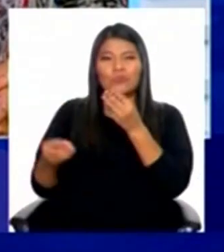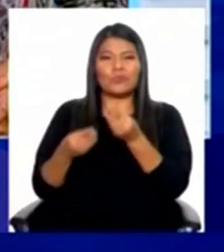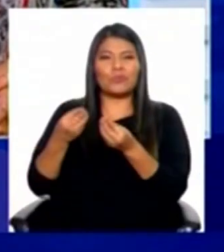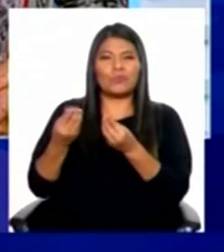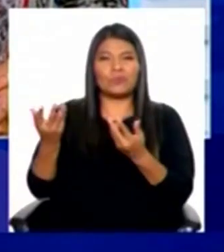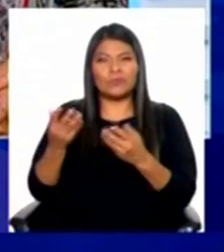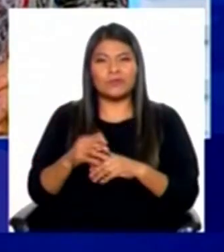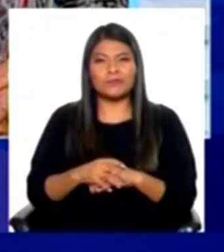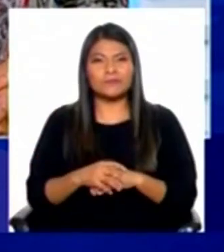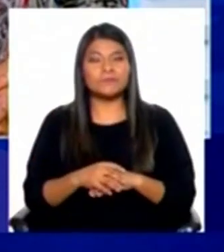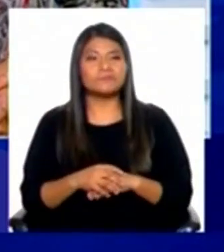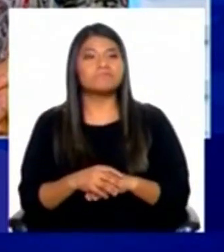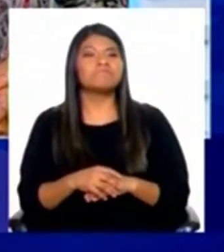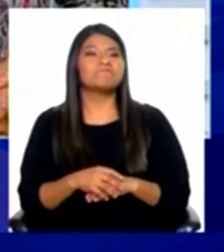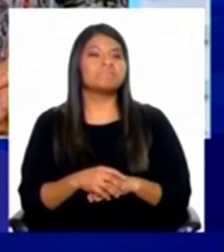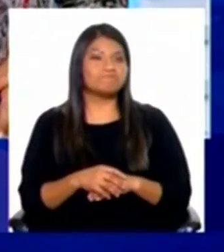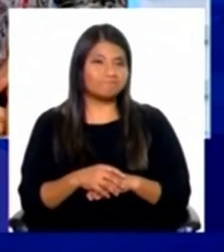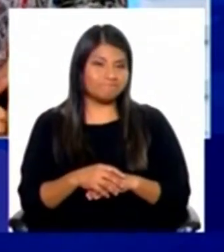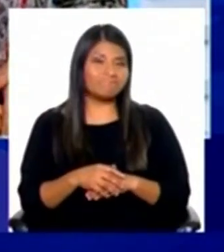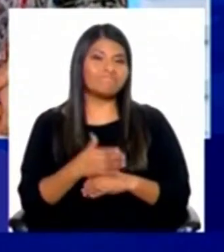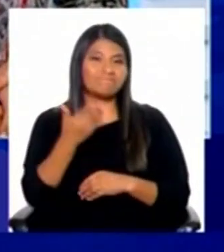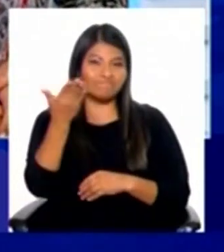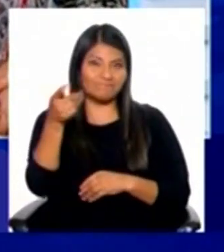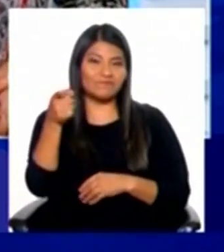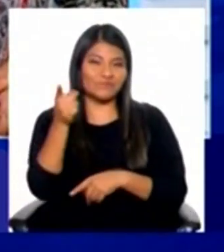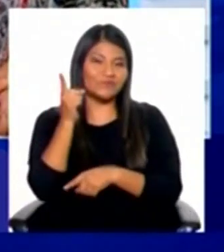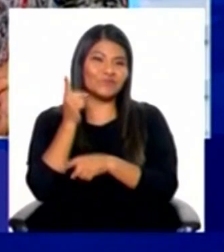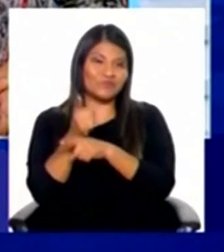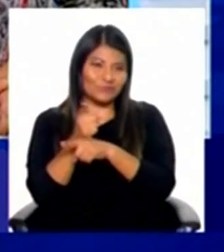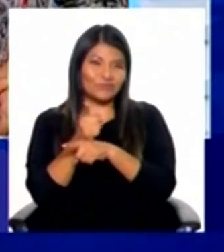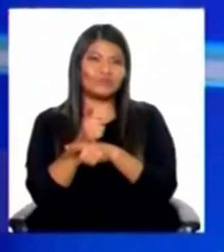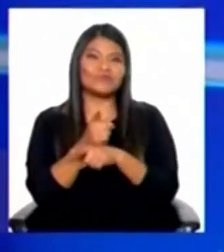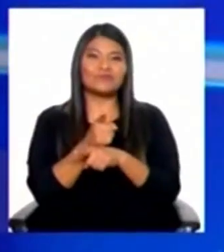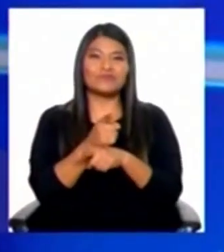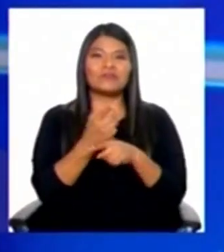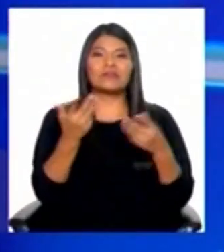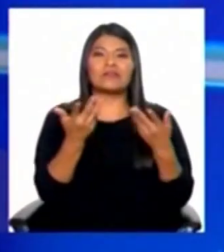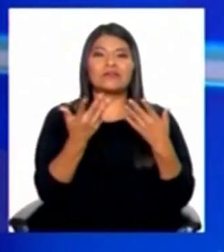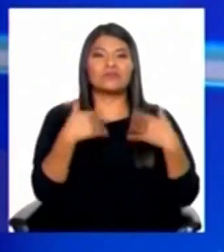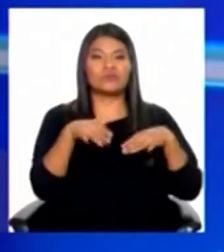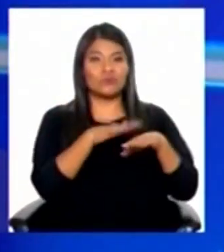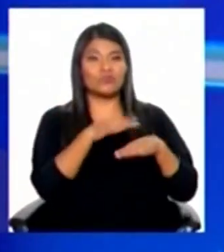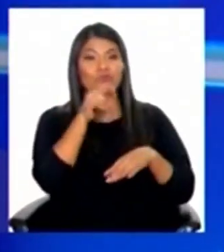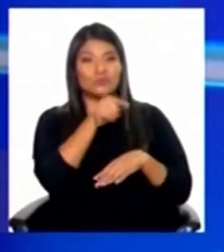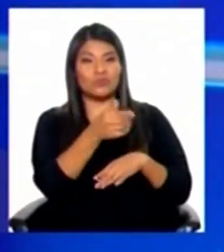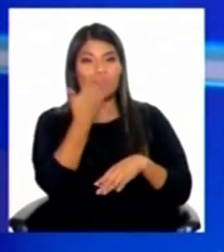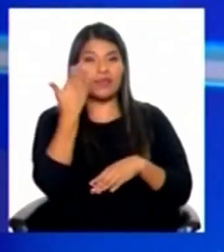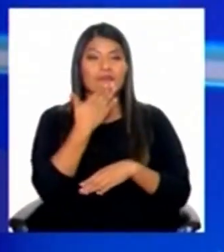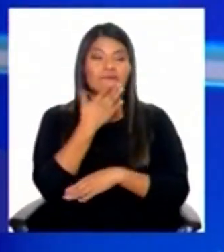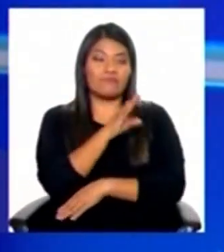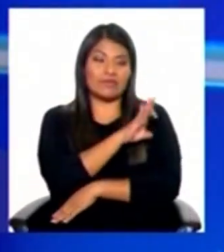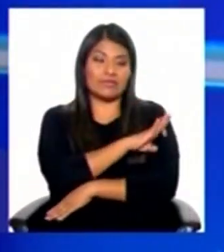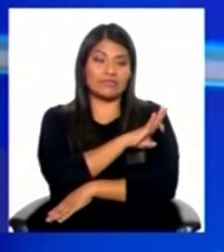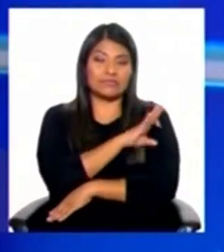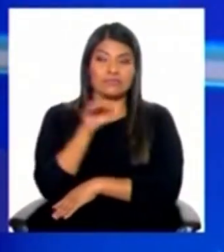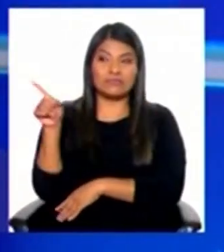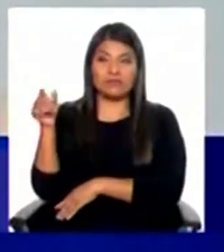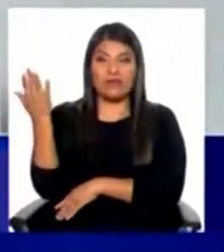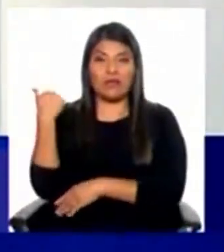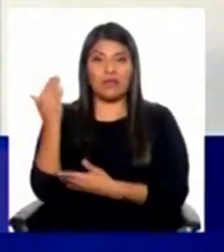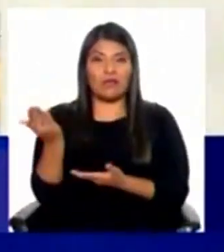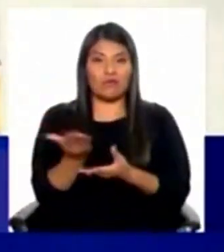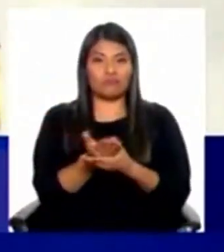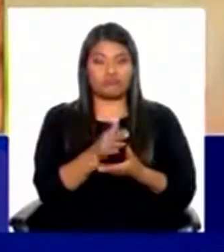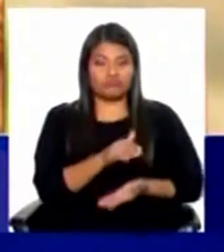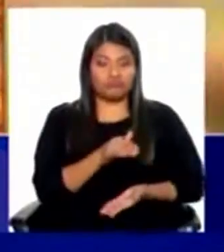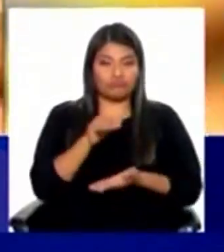no lo hubiera podido describir de la mejor manera, Maite, como lo acabas de hacer, puesto que recordemos que la fiscalía solicitó una